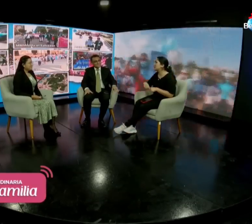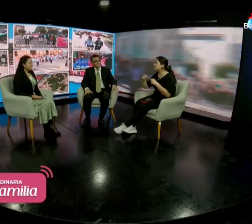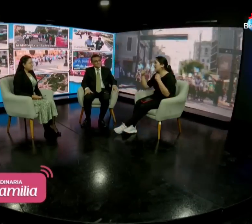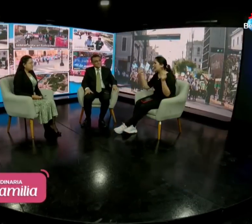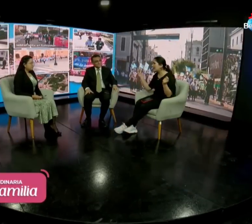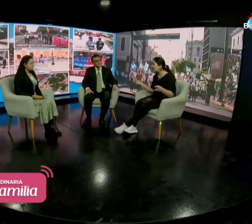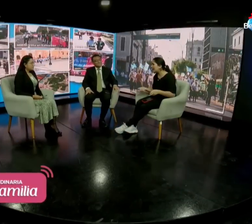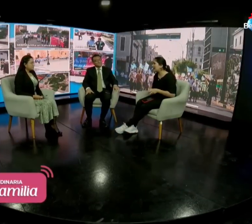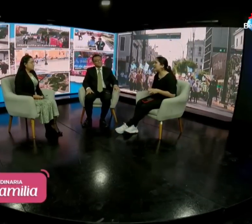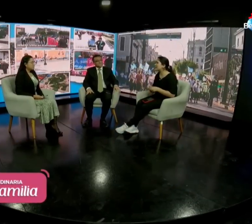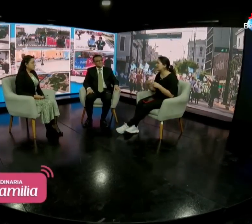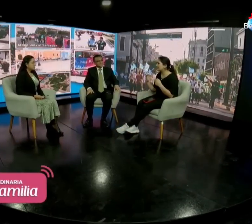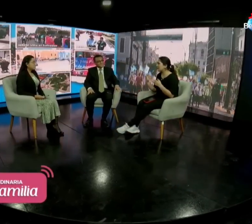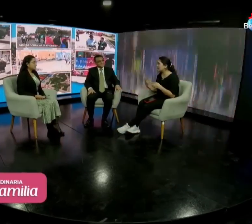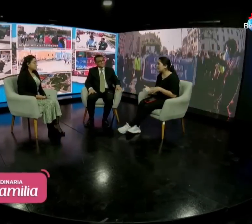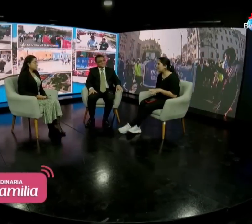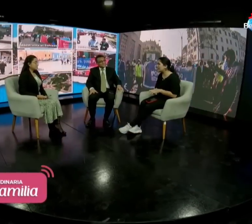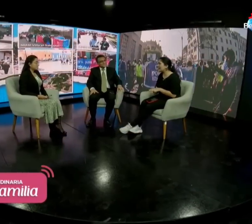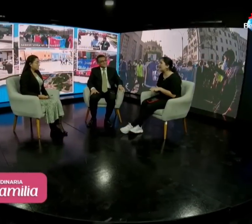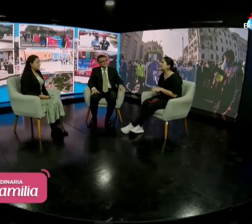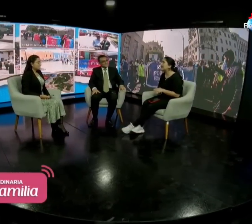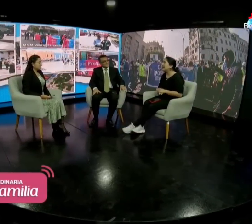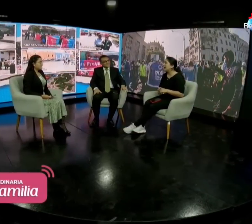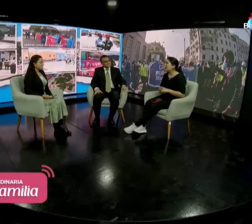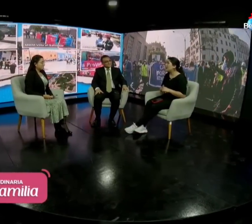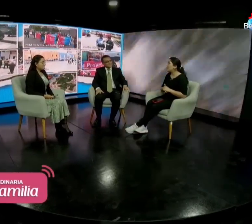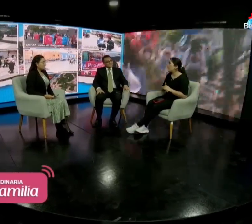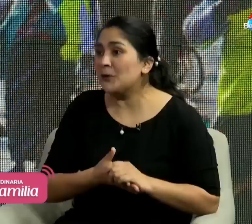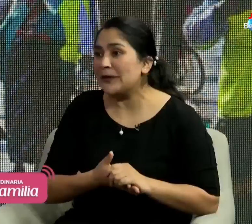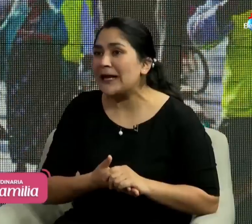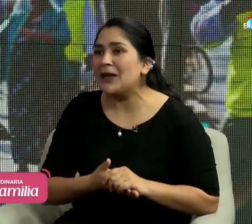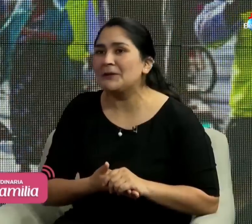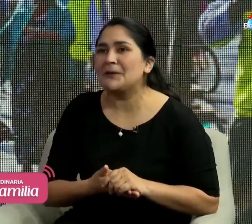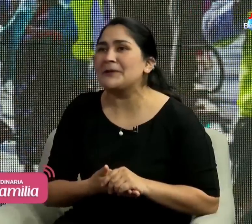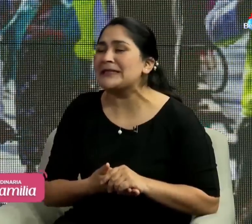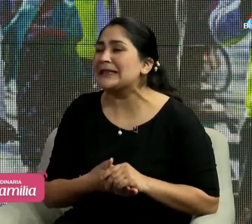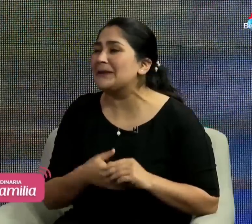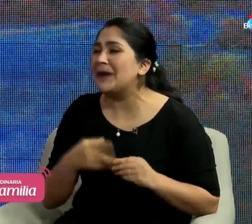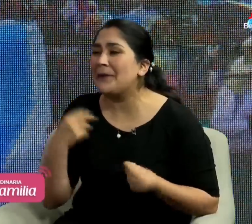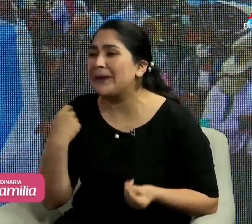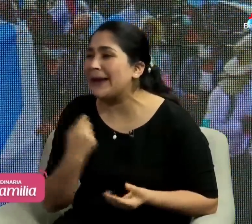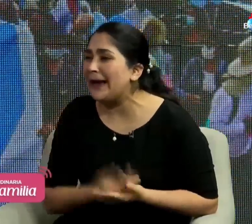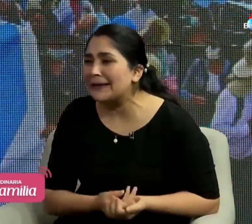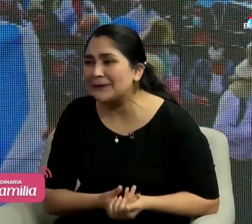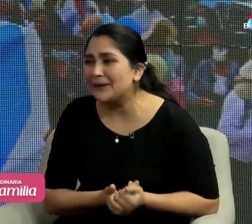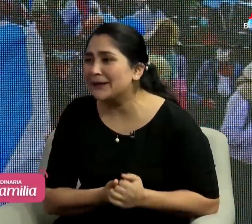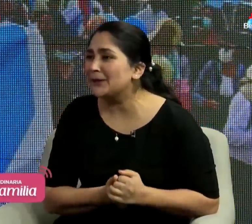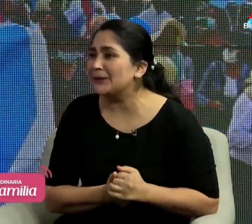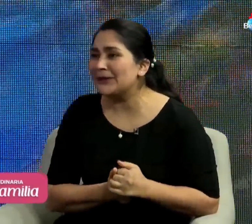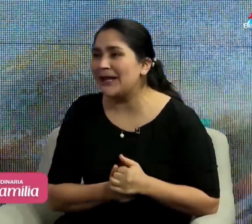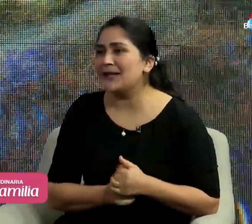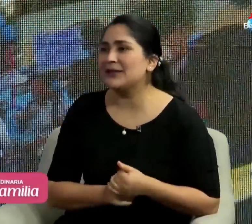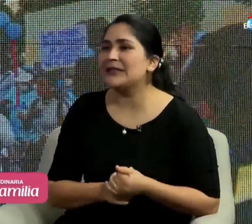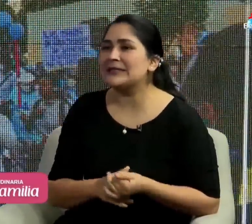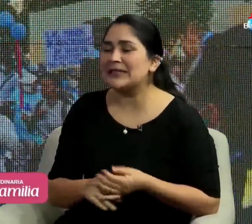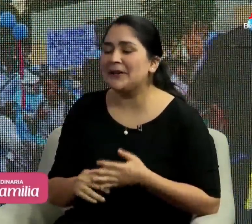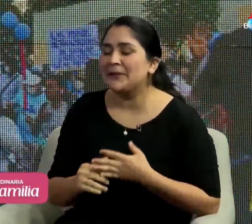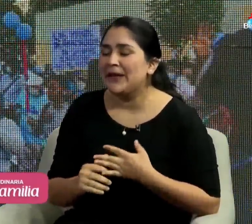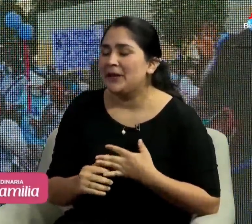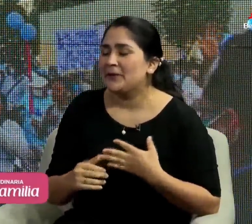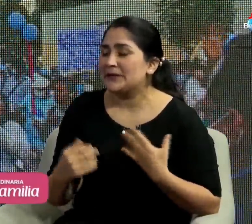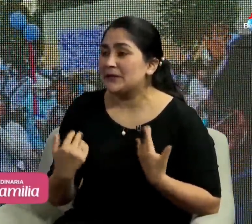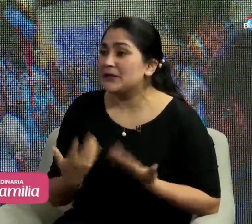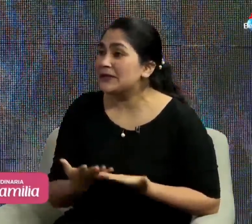con sus banderas, hacer sus protestas. Fue muy complicado. Mi papá me decía, te van a pegar, te van a encontrar. Y yo le